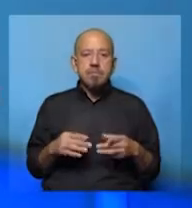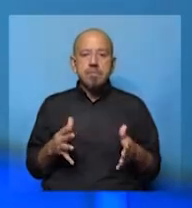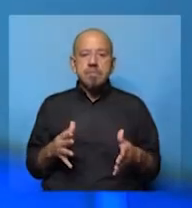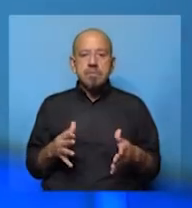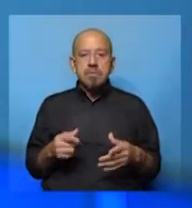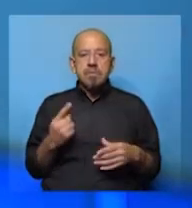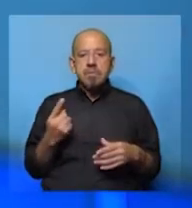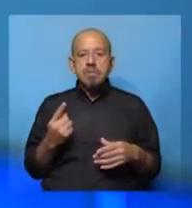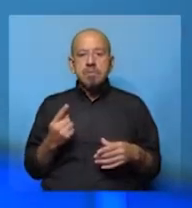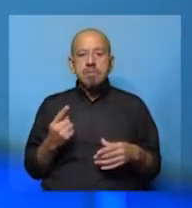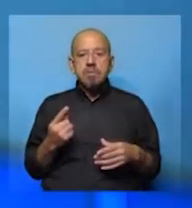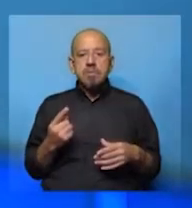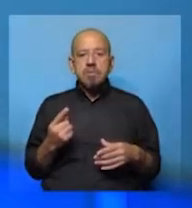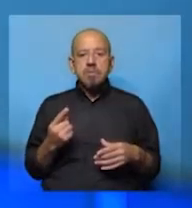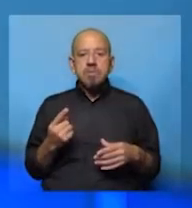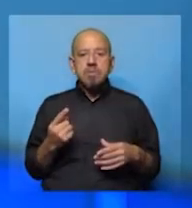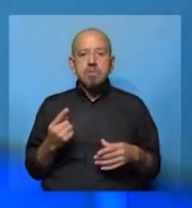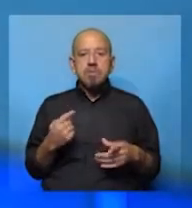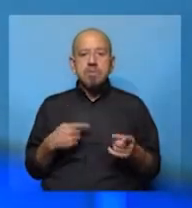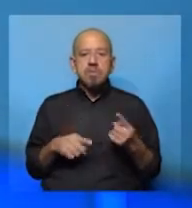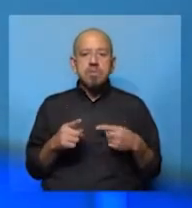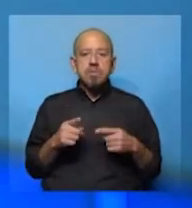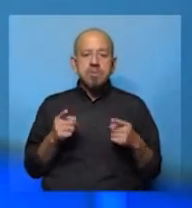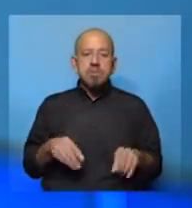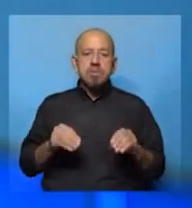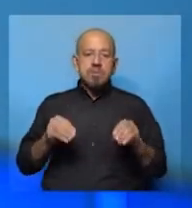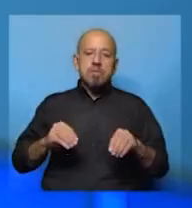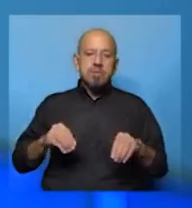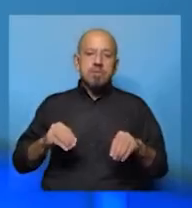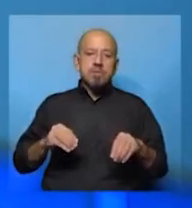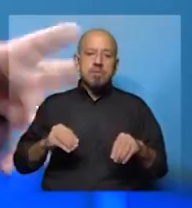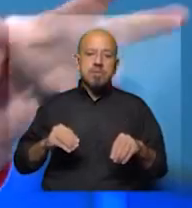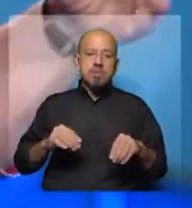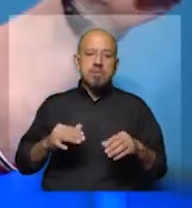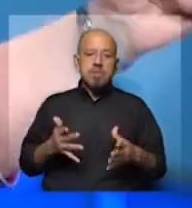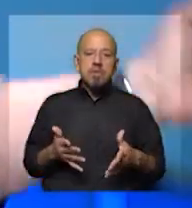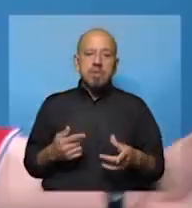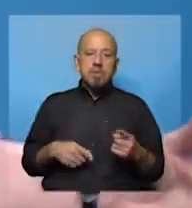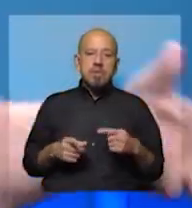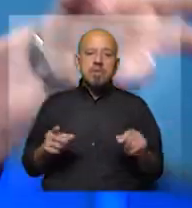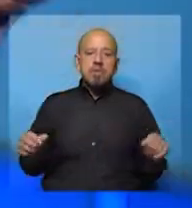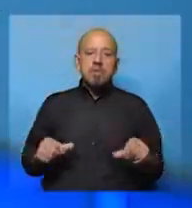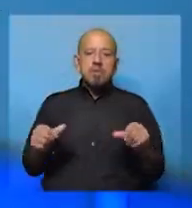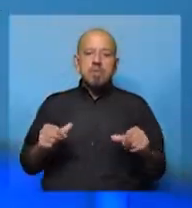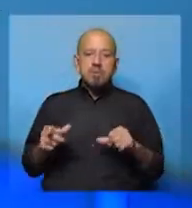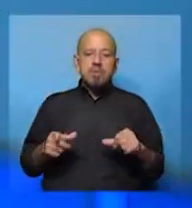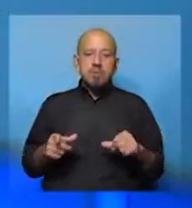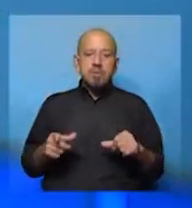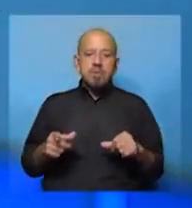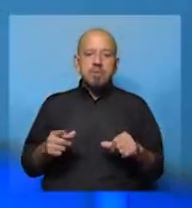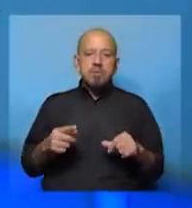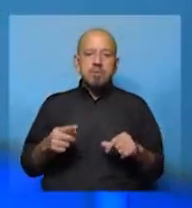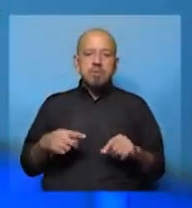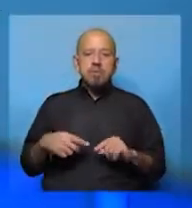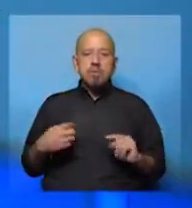primeras plantas se presuponía que esa clasificada que hacíamos en los supermercados y esto lo